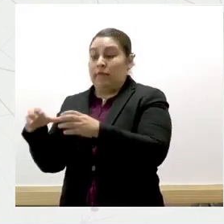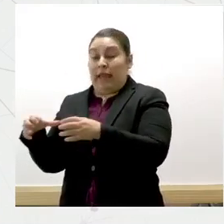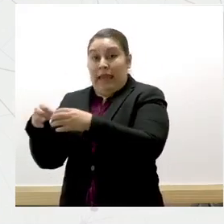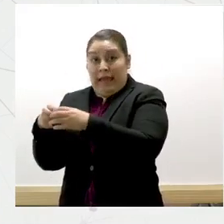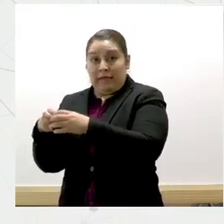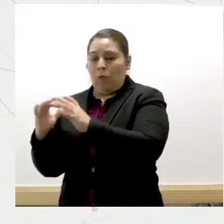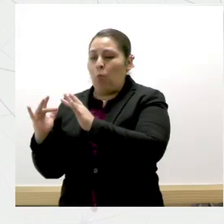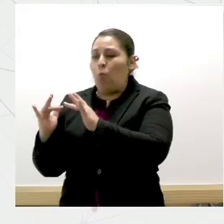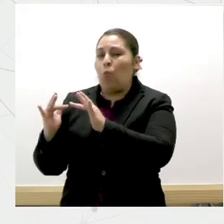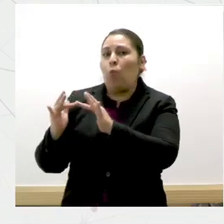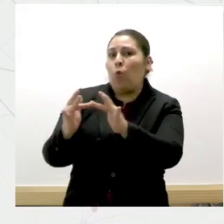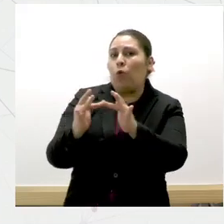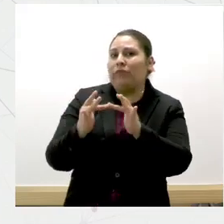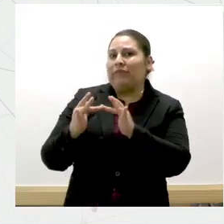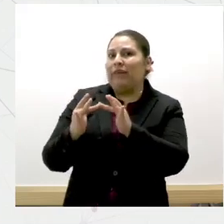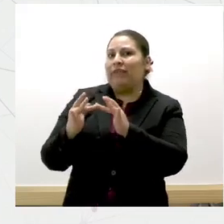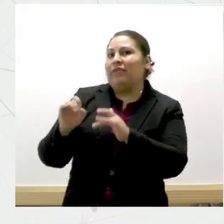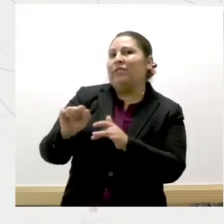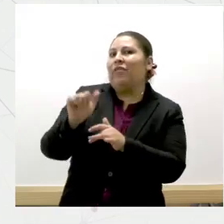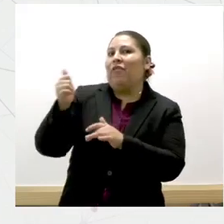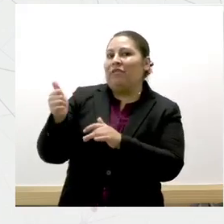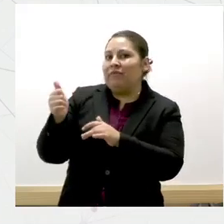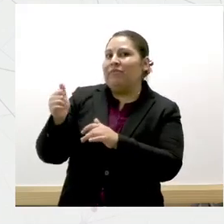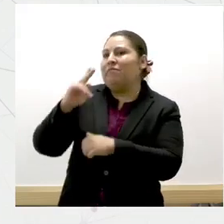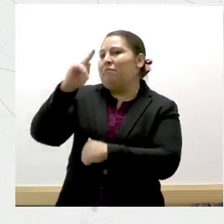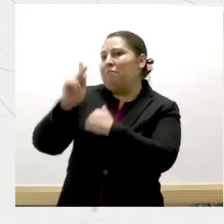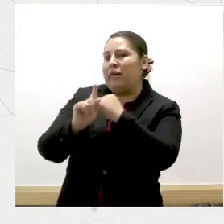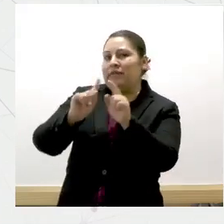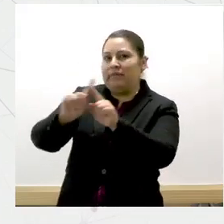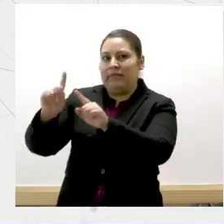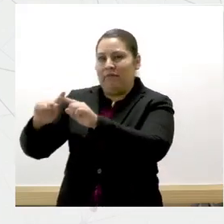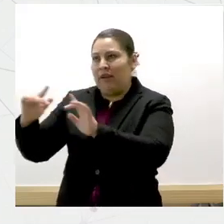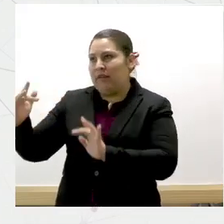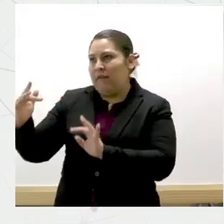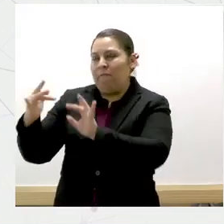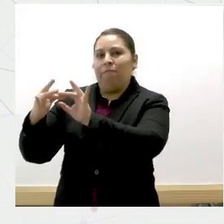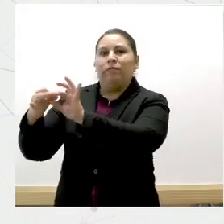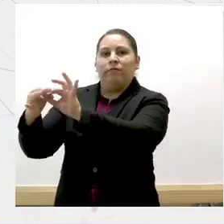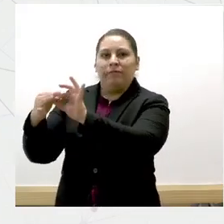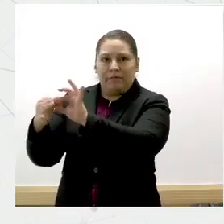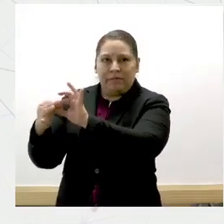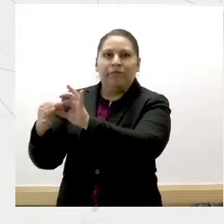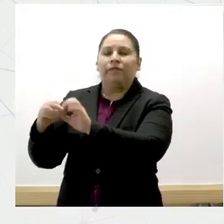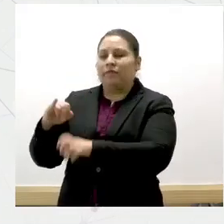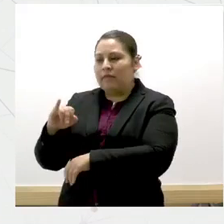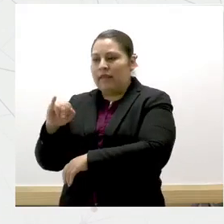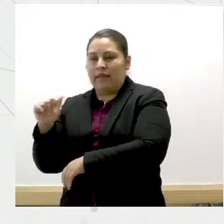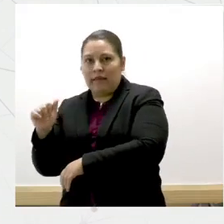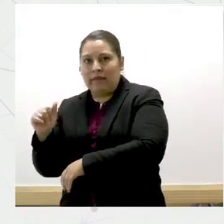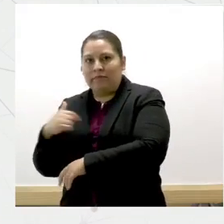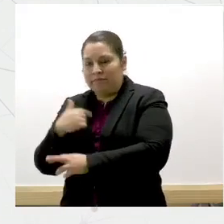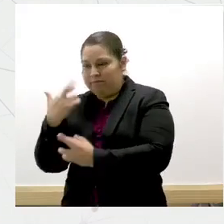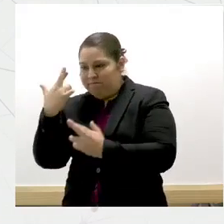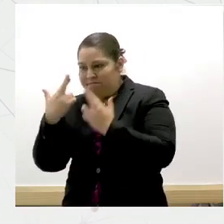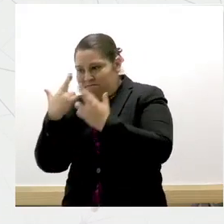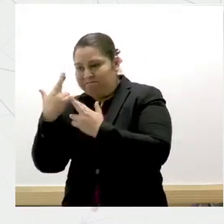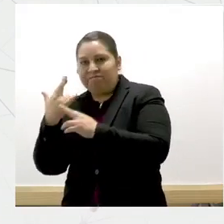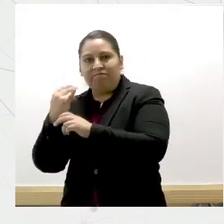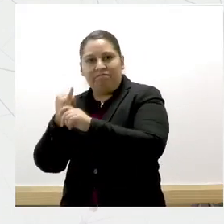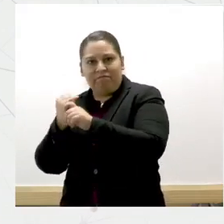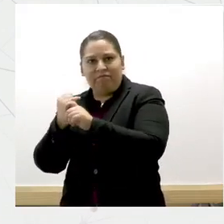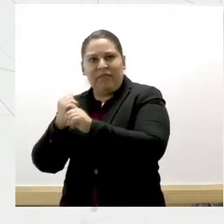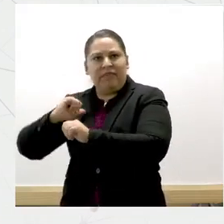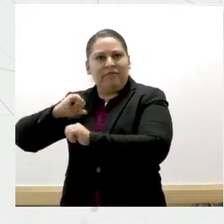miembros va a garantizarla, ¿no? La Oficina Europea de Inteligencia Artificial es la que se encarga precisamente,